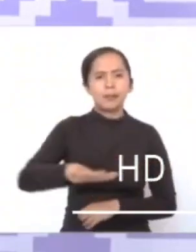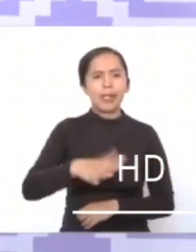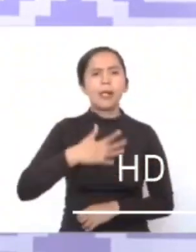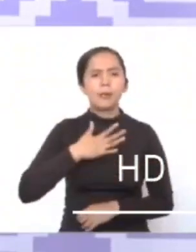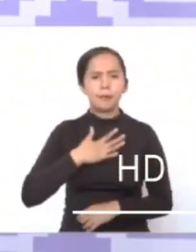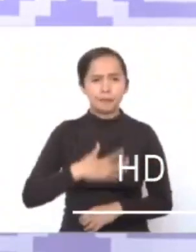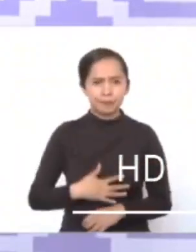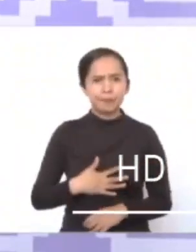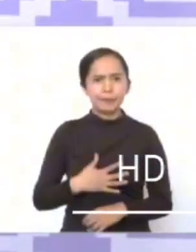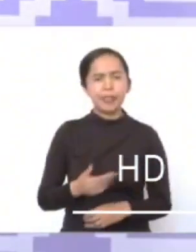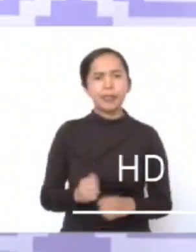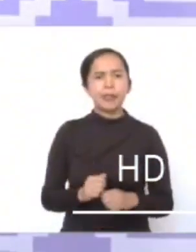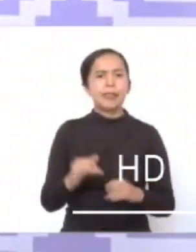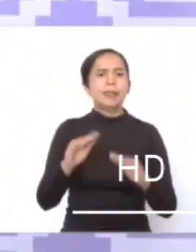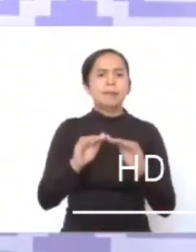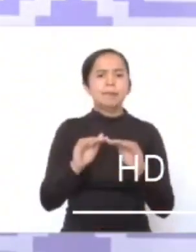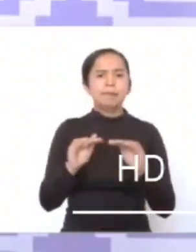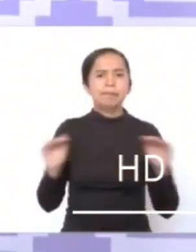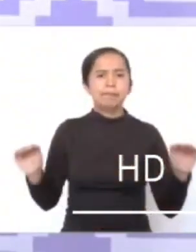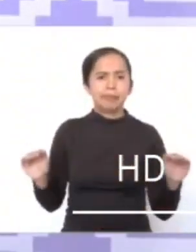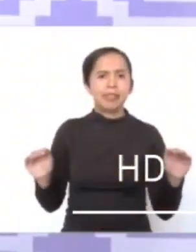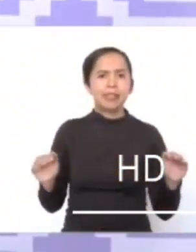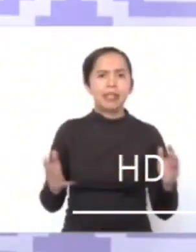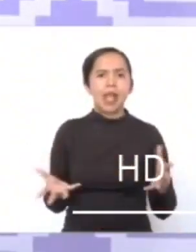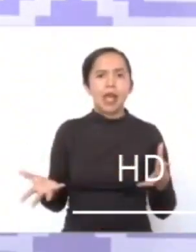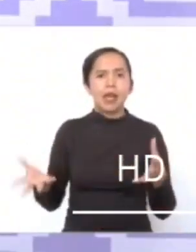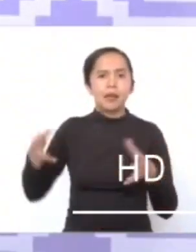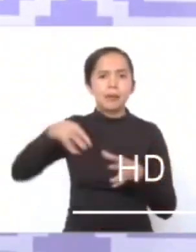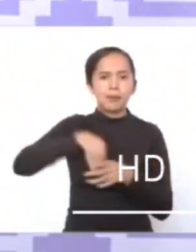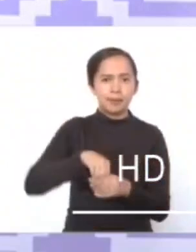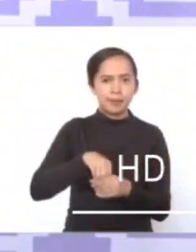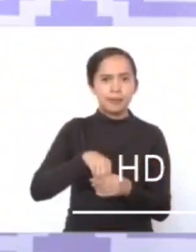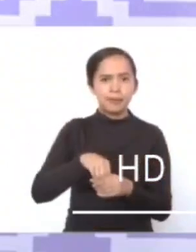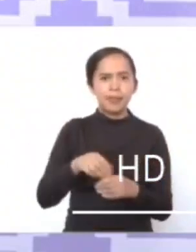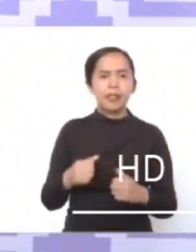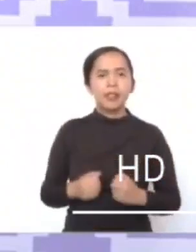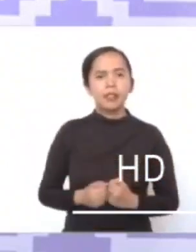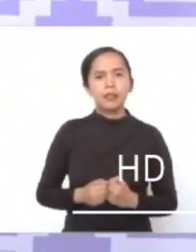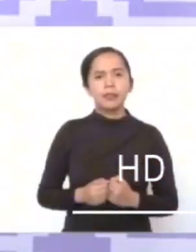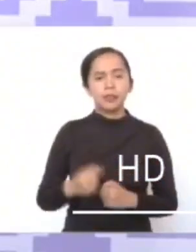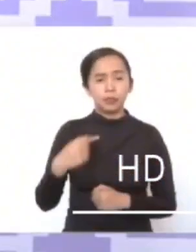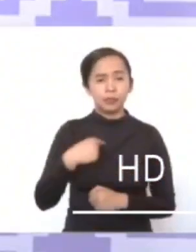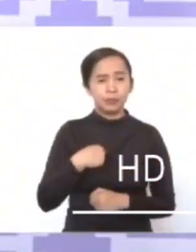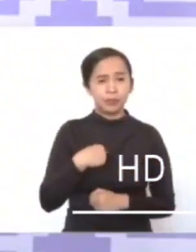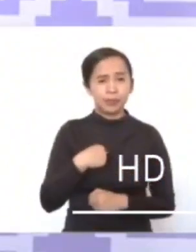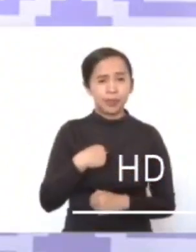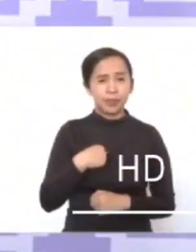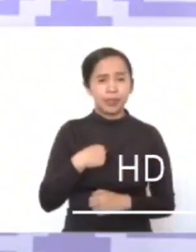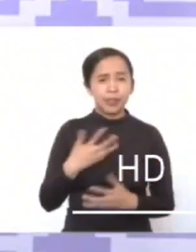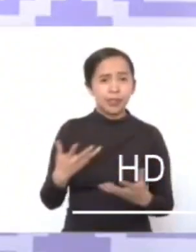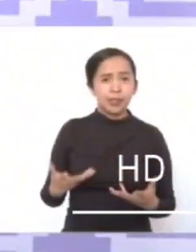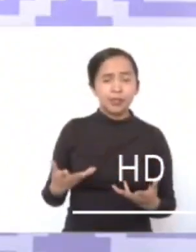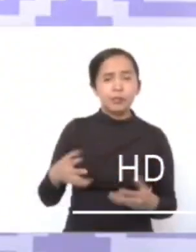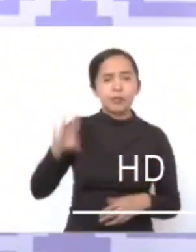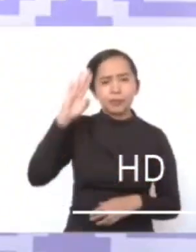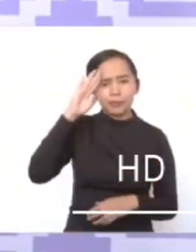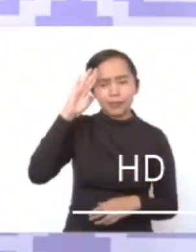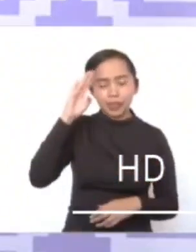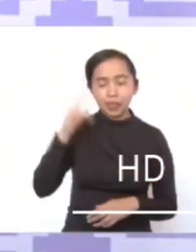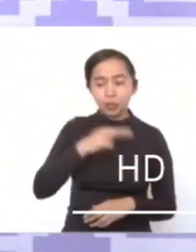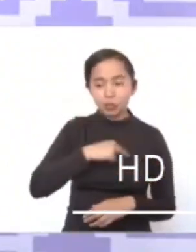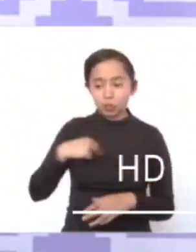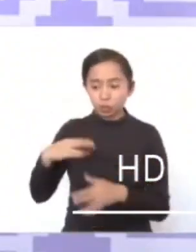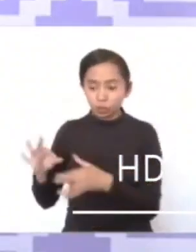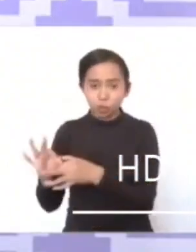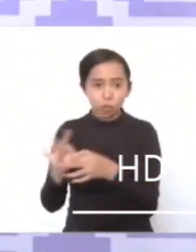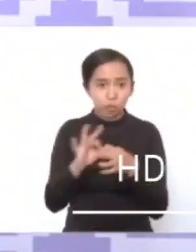justa, más equitativa e incluyente. Y no tengo duda de que juntos podremos